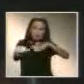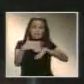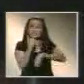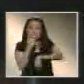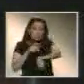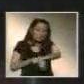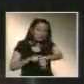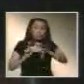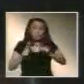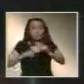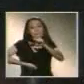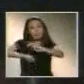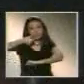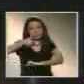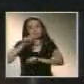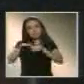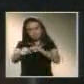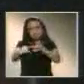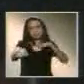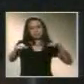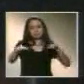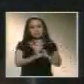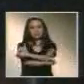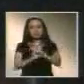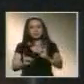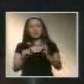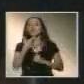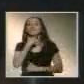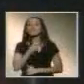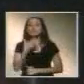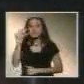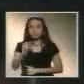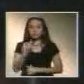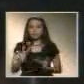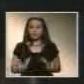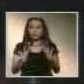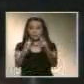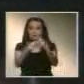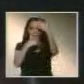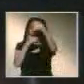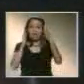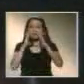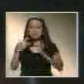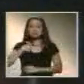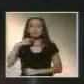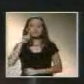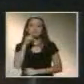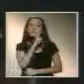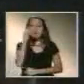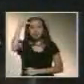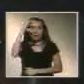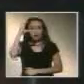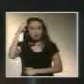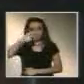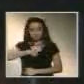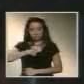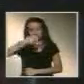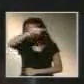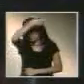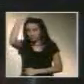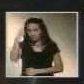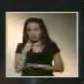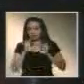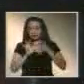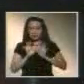pico. Debemos despedir la emisión vespertina de Noticias Globovisión, complacidos como siempre por su atención y compañía. Soy Carlos Alberto Figueroa, es Diana Nibia, es nuestra